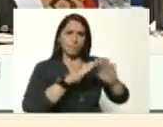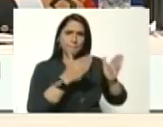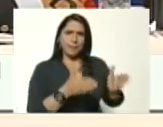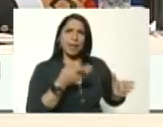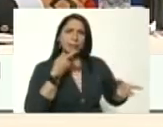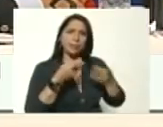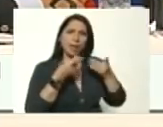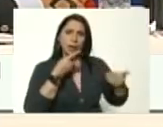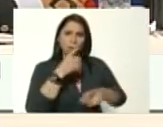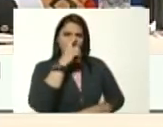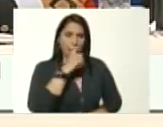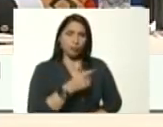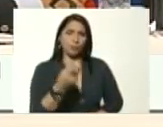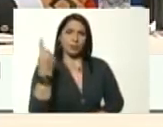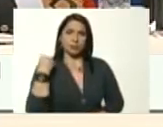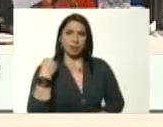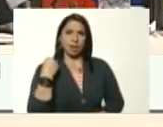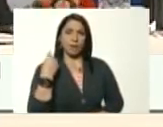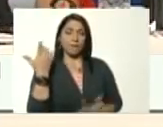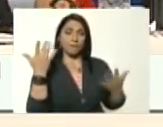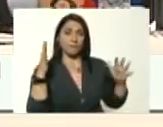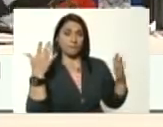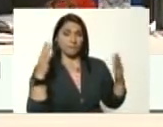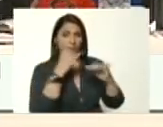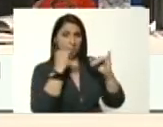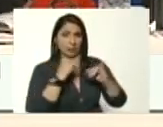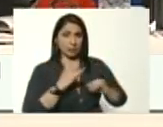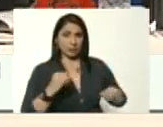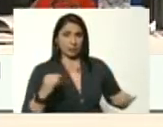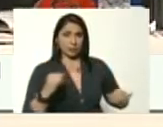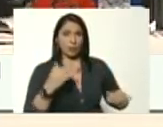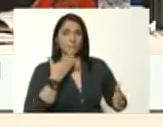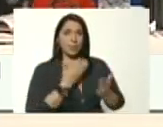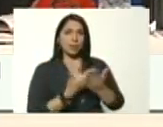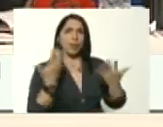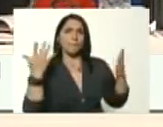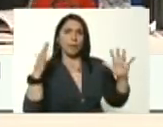el cual felicitó y le pidió un aplauso al gobernador rafael lacava